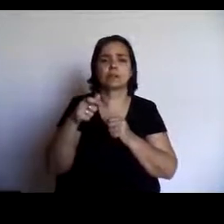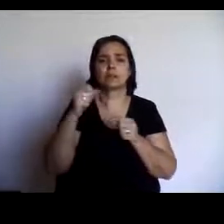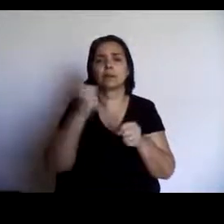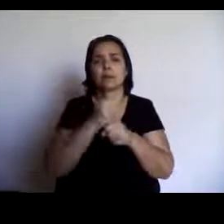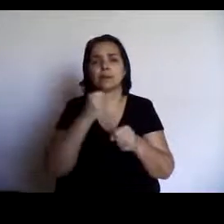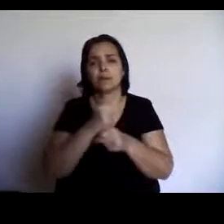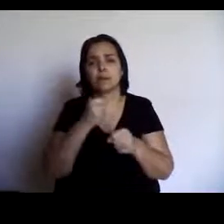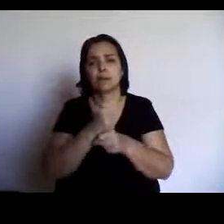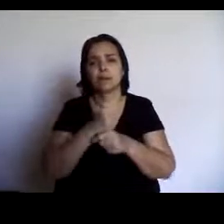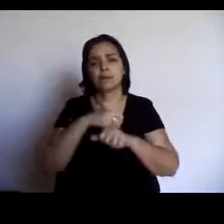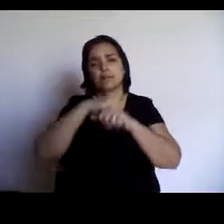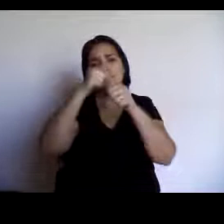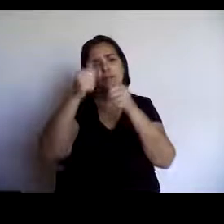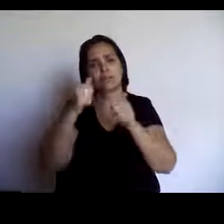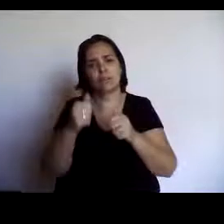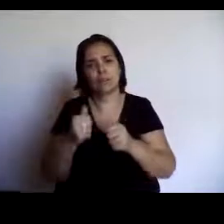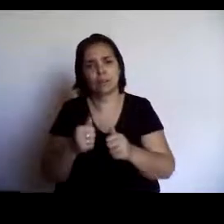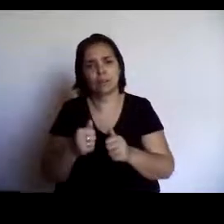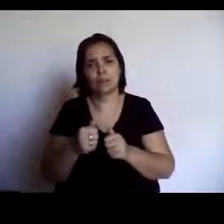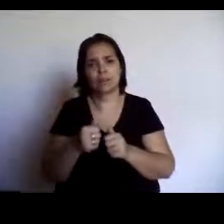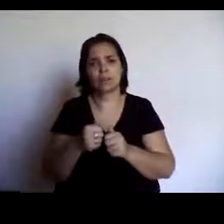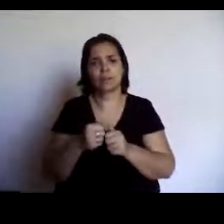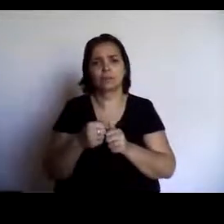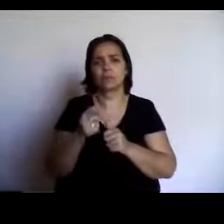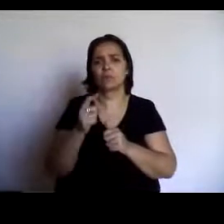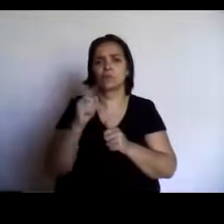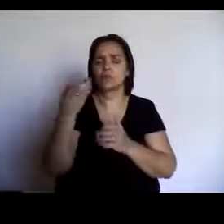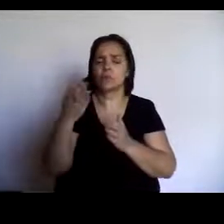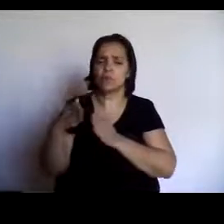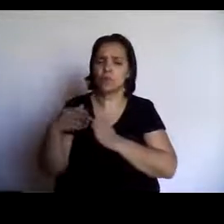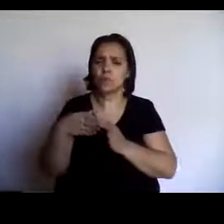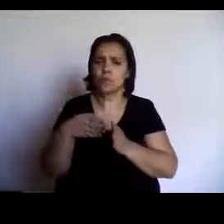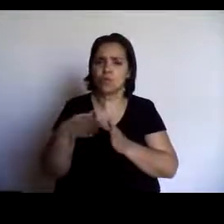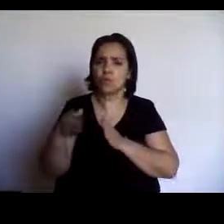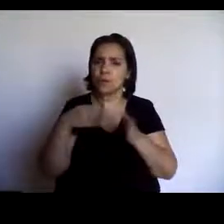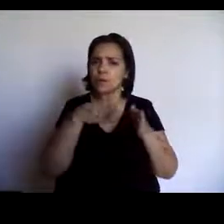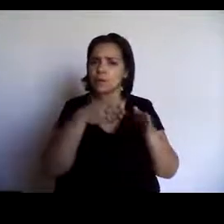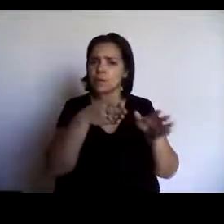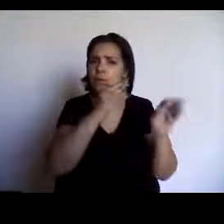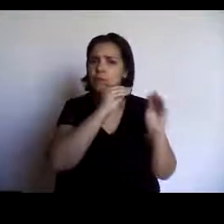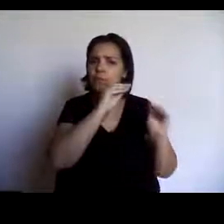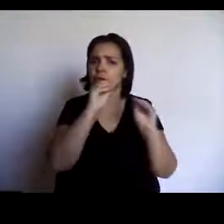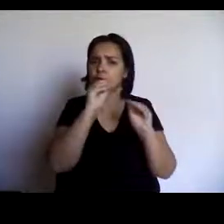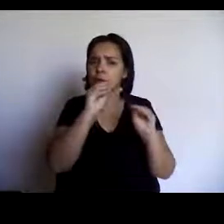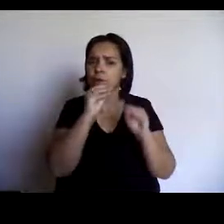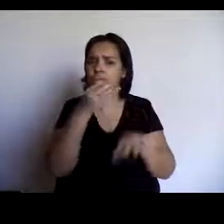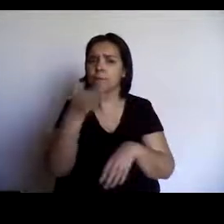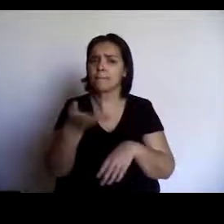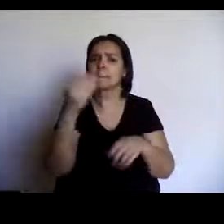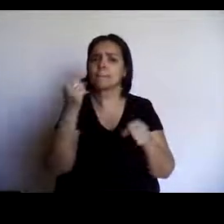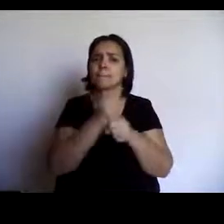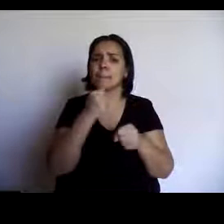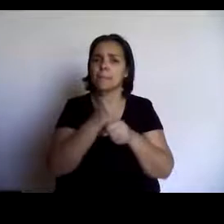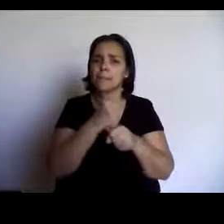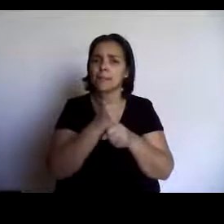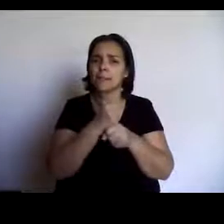tiene una vertiente de formación muy importante. Con ese Juventas Emplea, con ese Juventas Emprende, pues